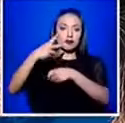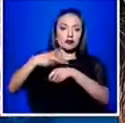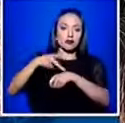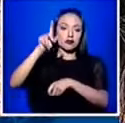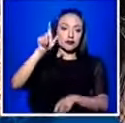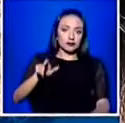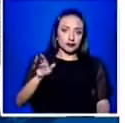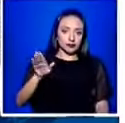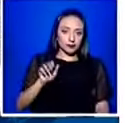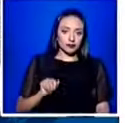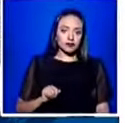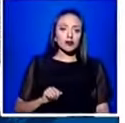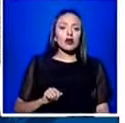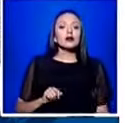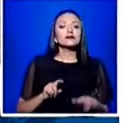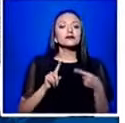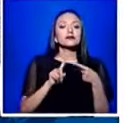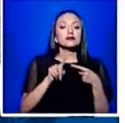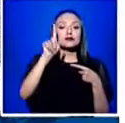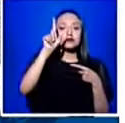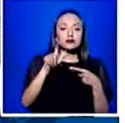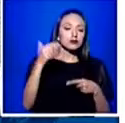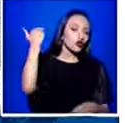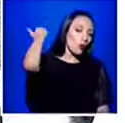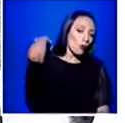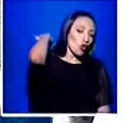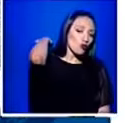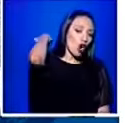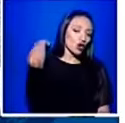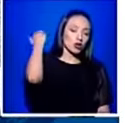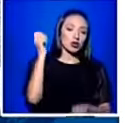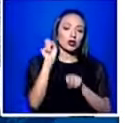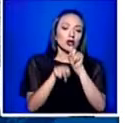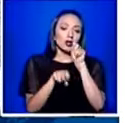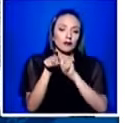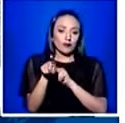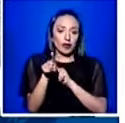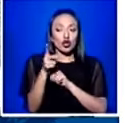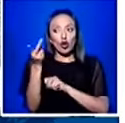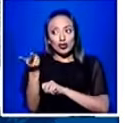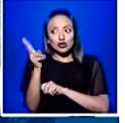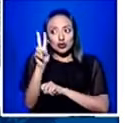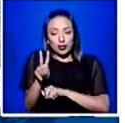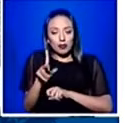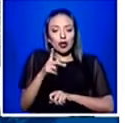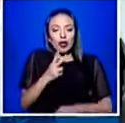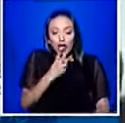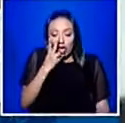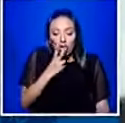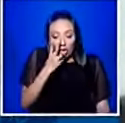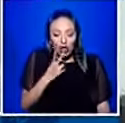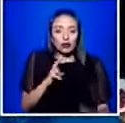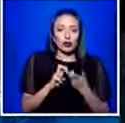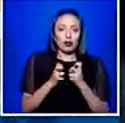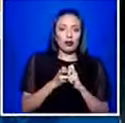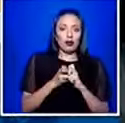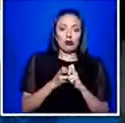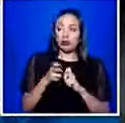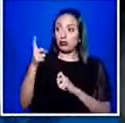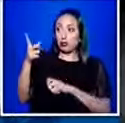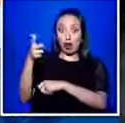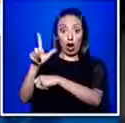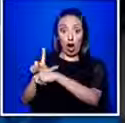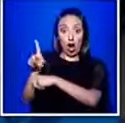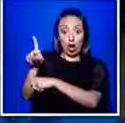pacientes vulnerables. Tenemos pacientes con fibrosis pulmonar y fibrosis quística que también deterioran su estado respiratorio. En Loja,